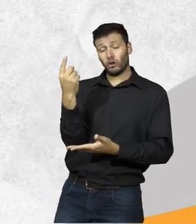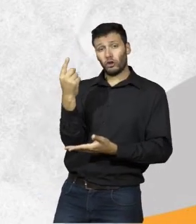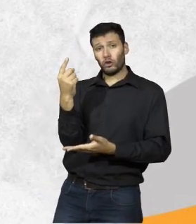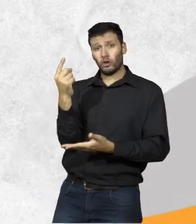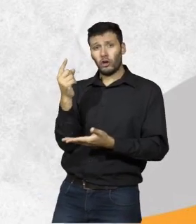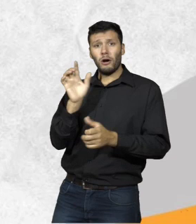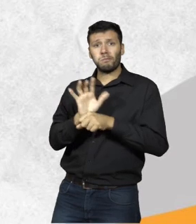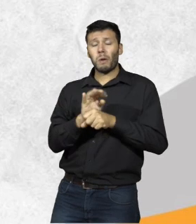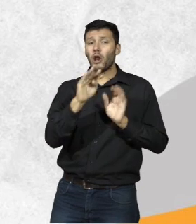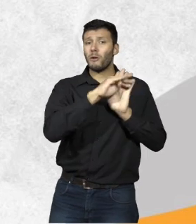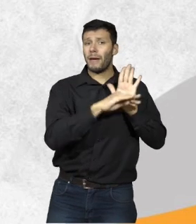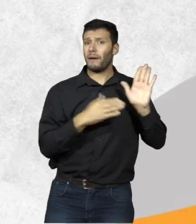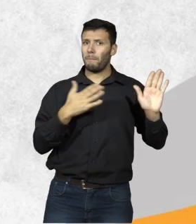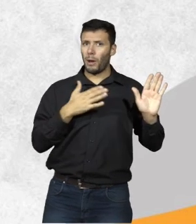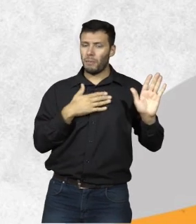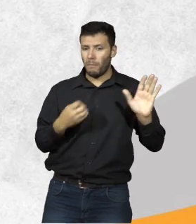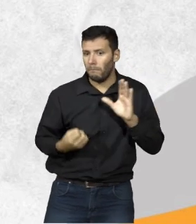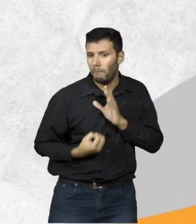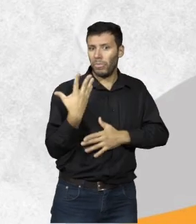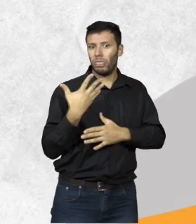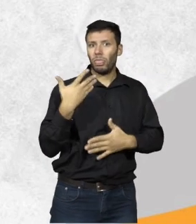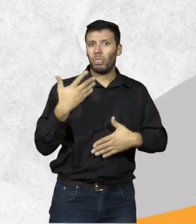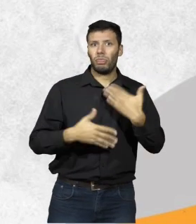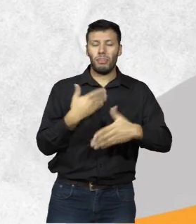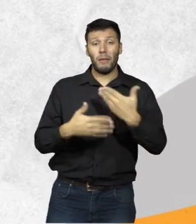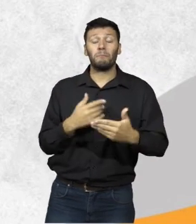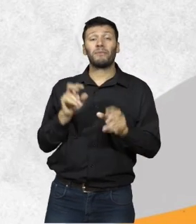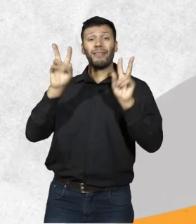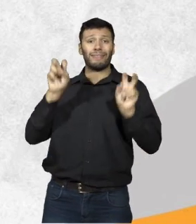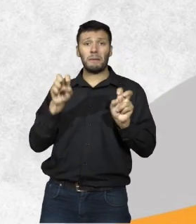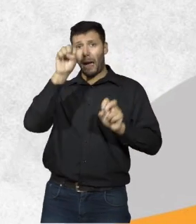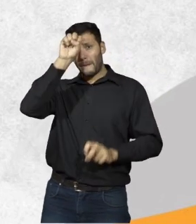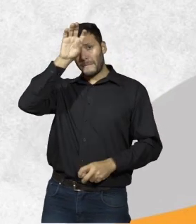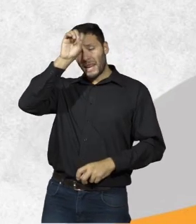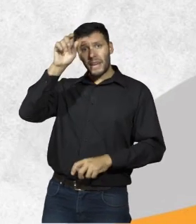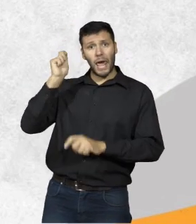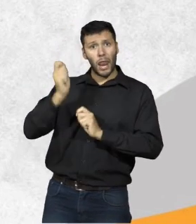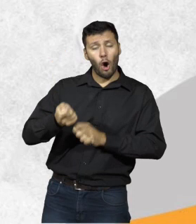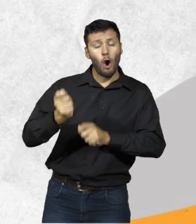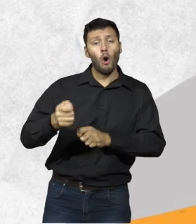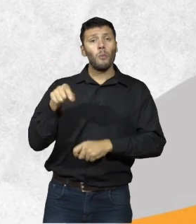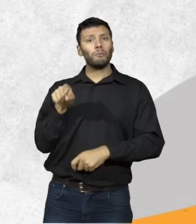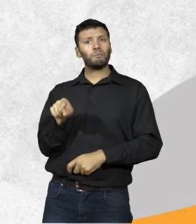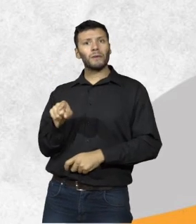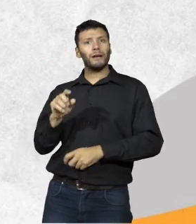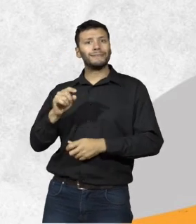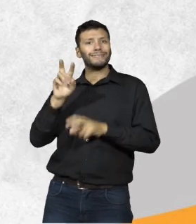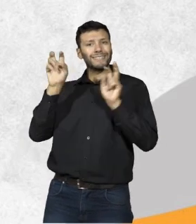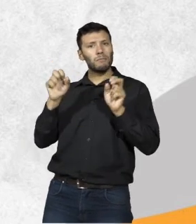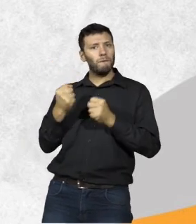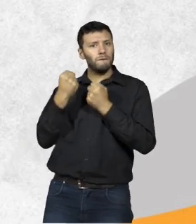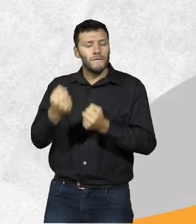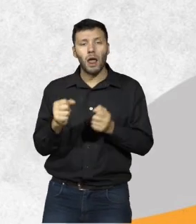propia normativa. Y el tema minero, que es un tema que tenemos una fuerte restricción, que es la